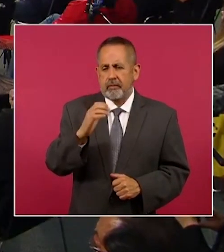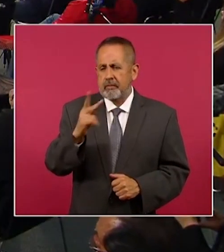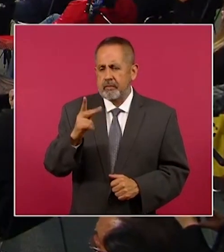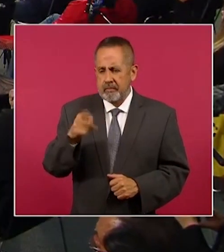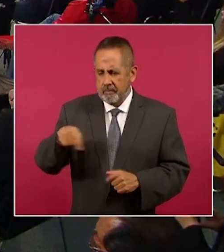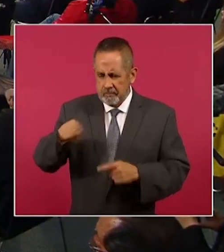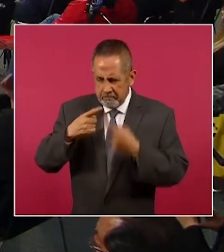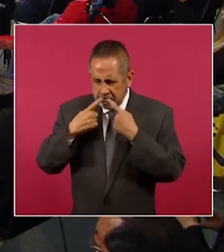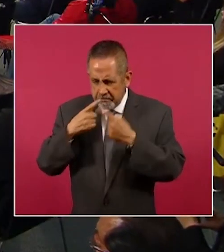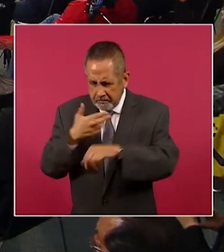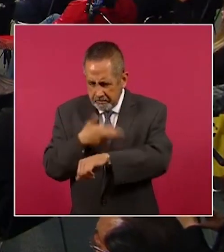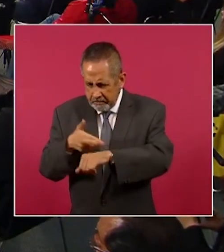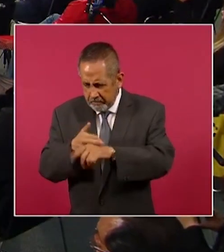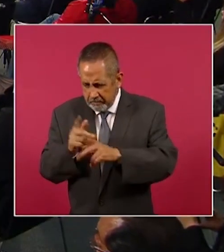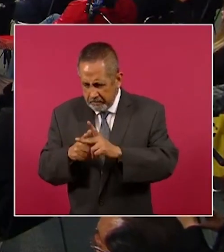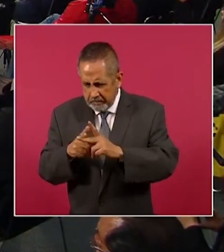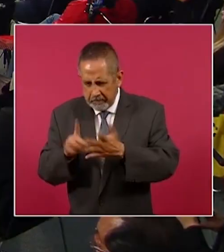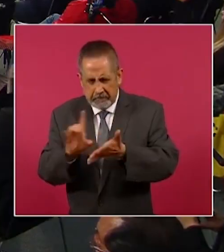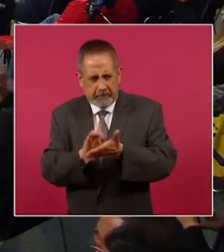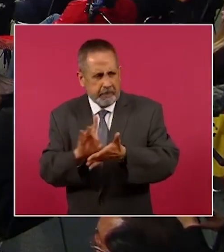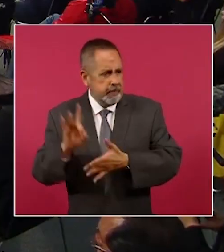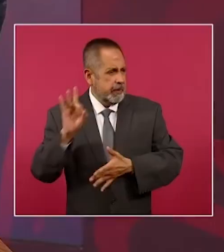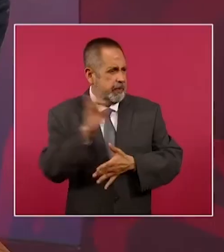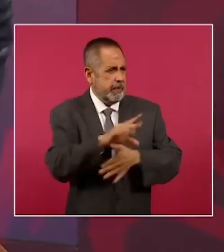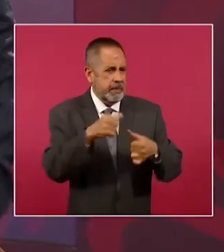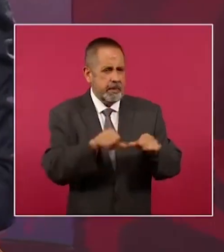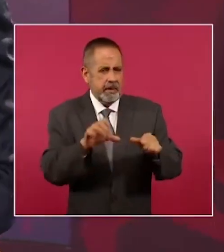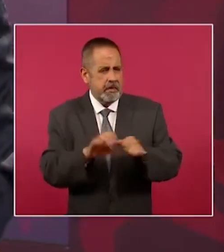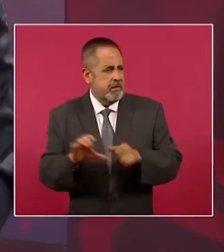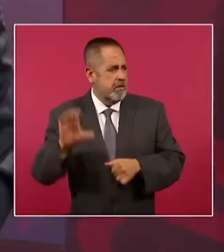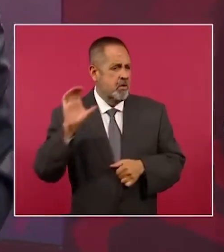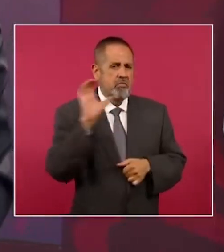es Hacienda, a través de un fondo.